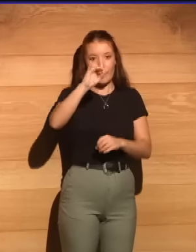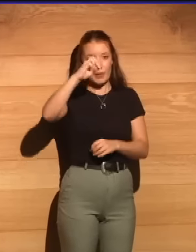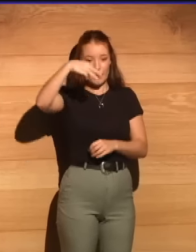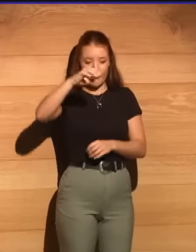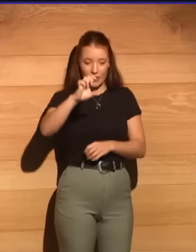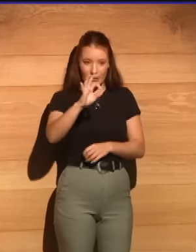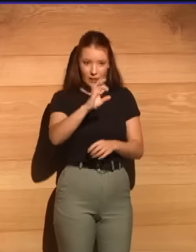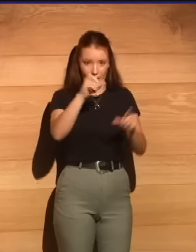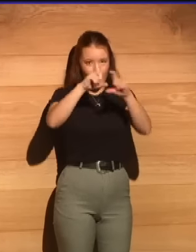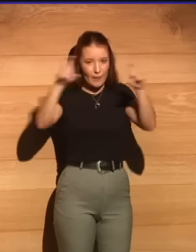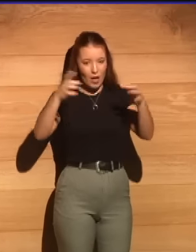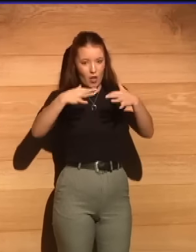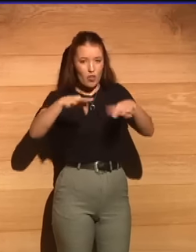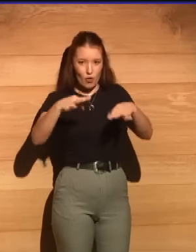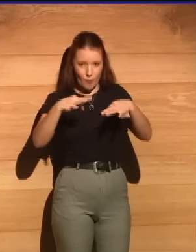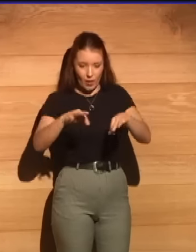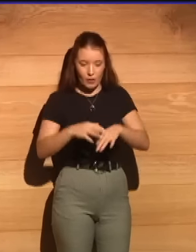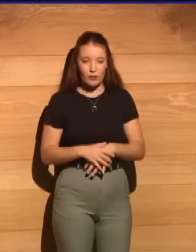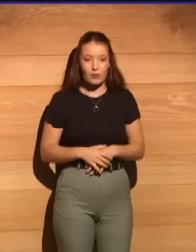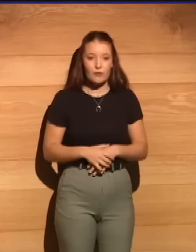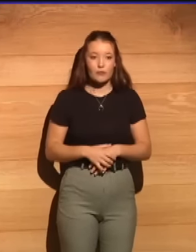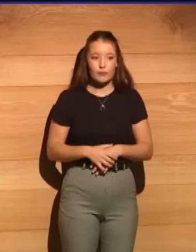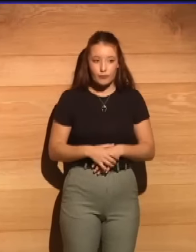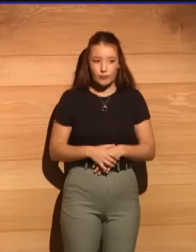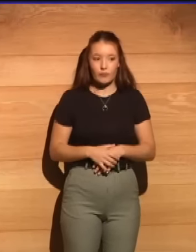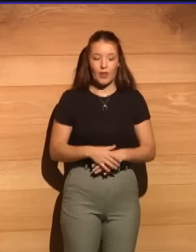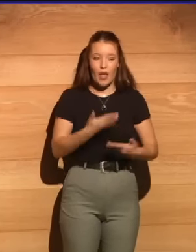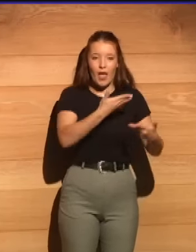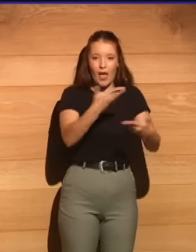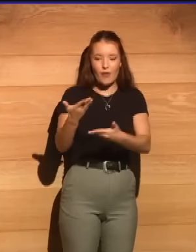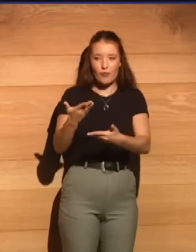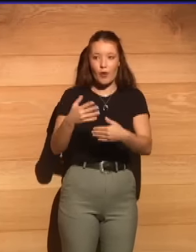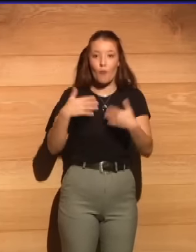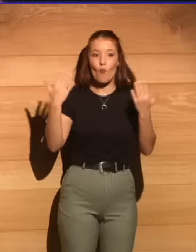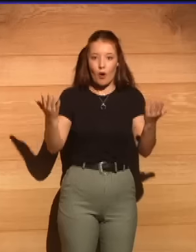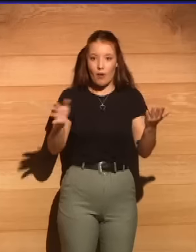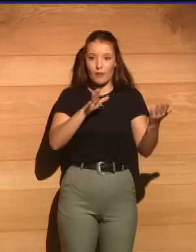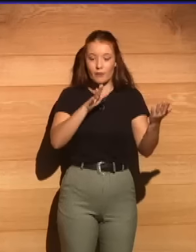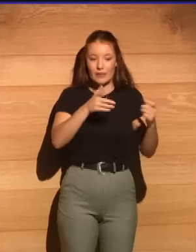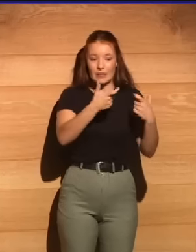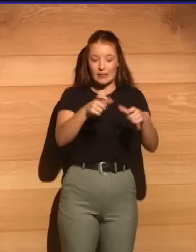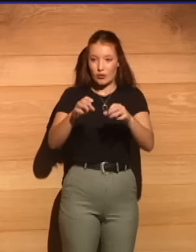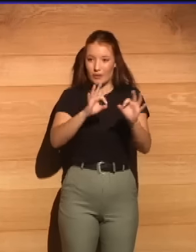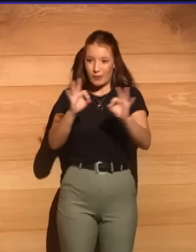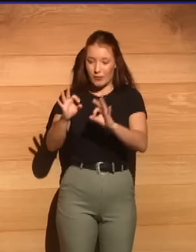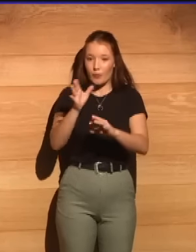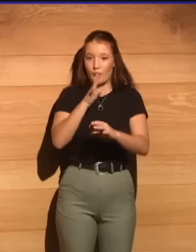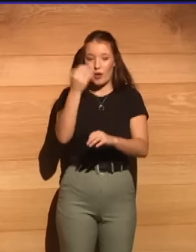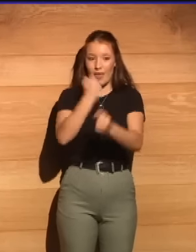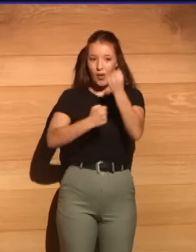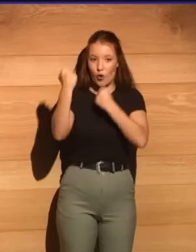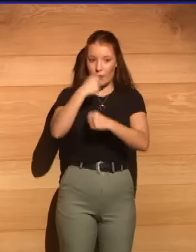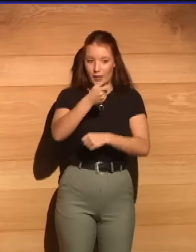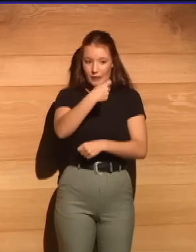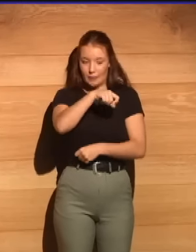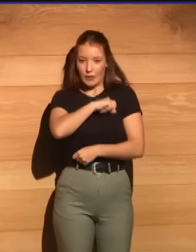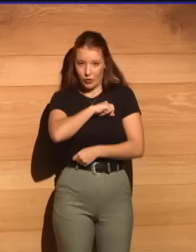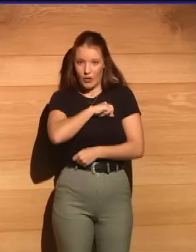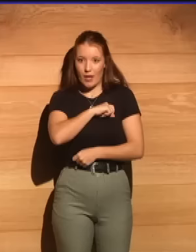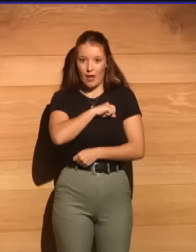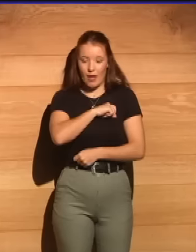concretos va a haber para estos sectores? Porque la economía española va a depender enormemente. Lo que nos pase a todos va a